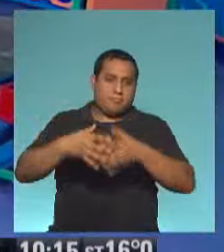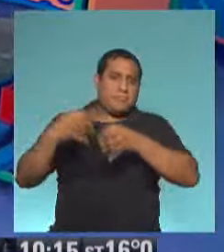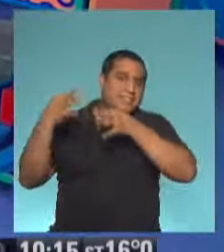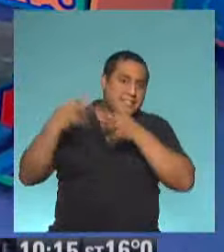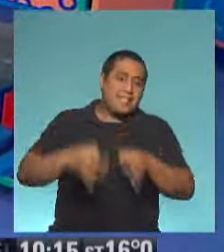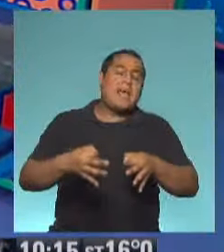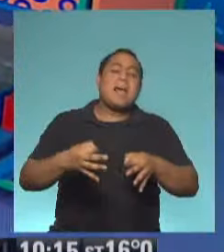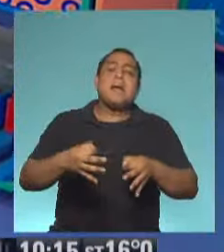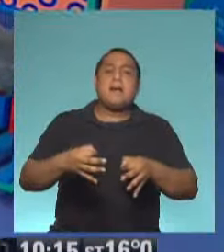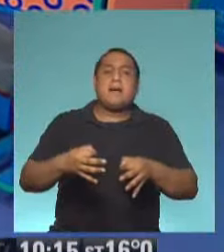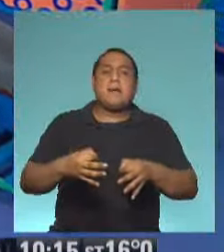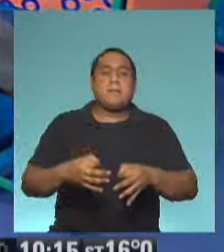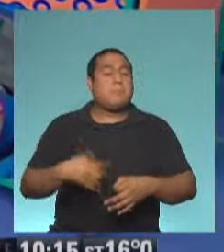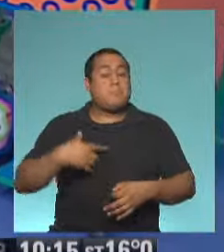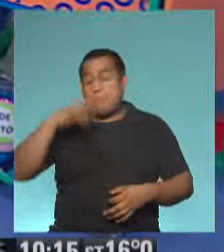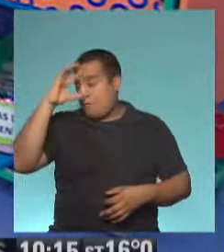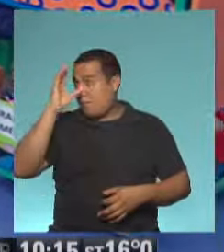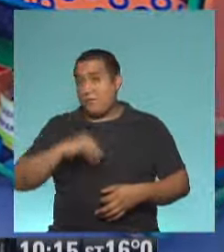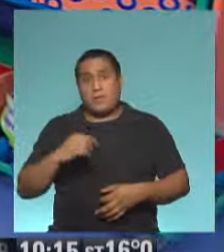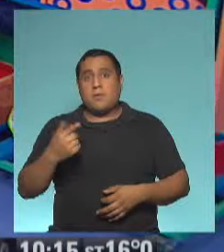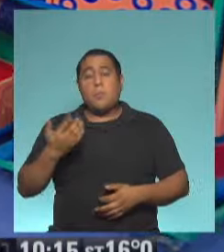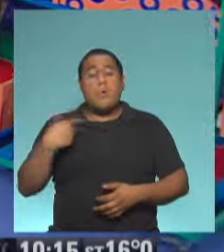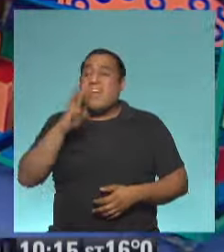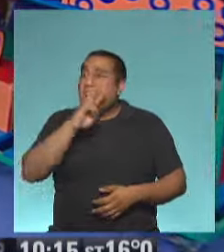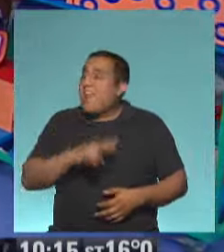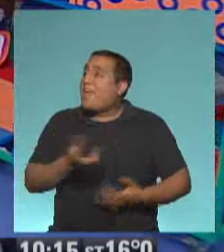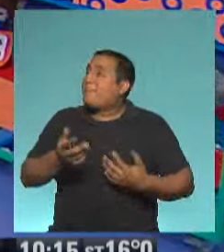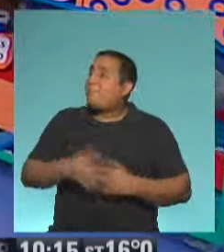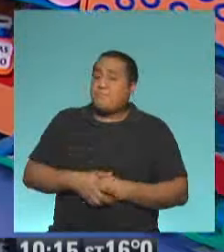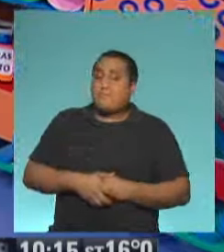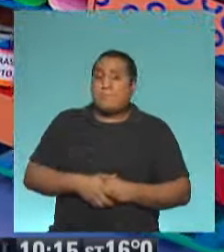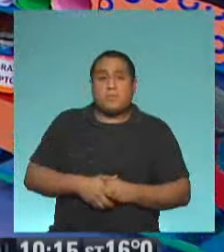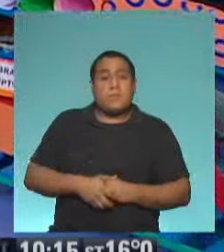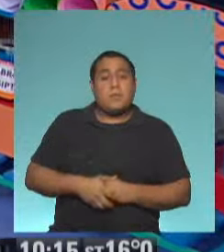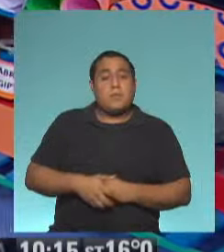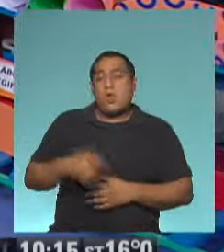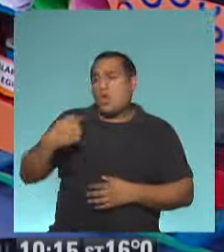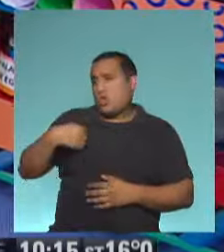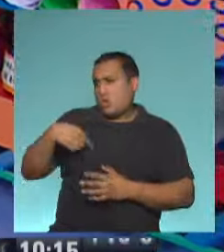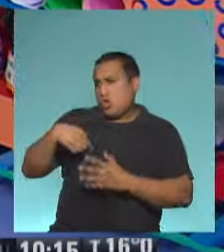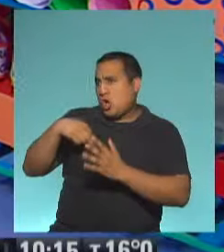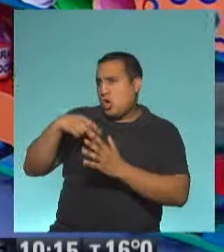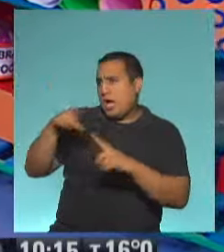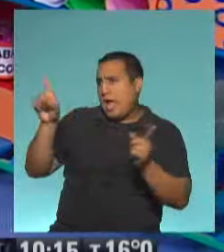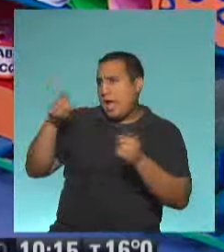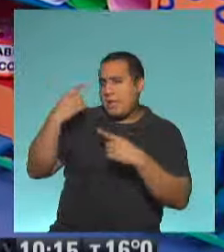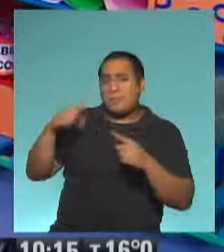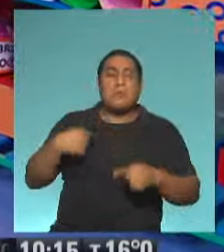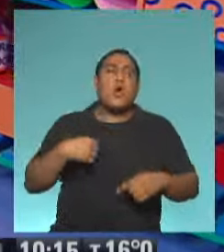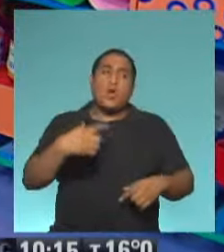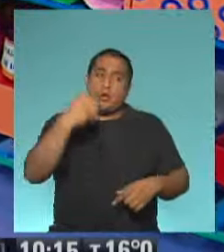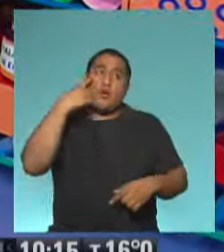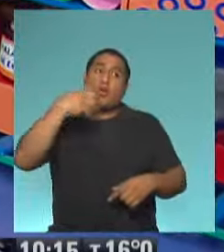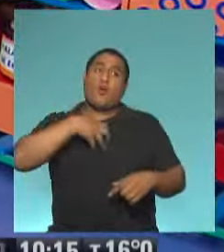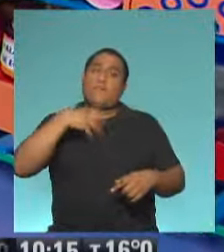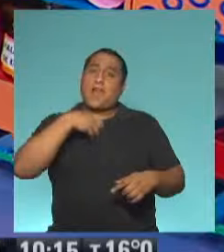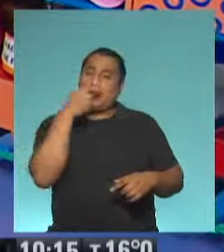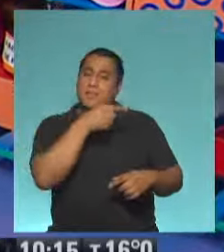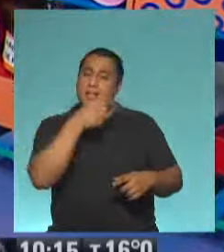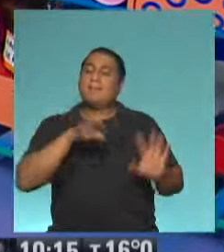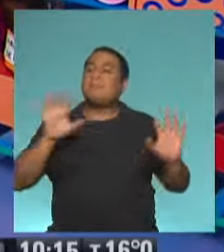graciosa. Voy a, ¿dónde? Si yo no me la acuerdo, si pudiera leerla en algún lado. No creo que pueda, yo te la canto. Bueno, está bien, yo confío en vos.